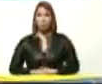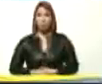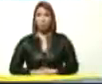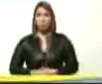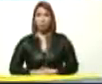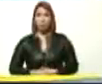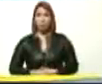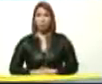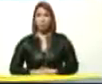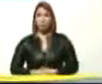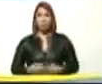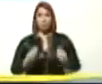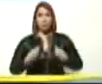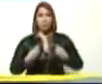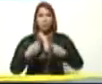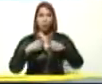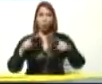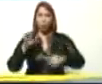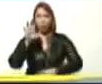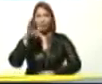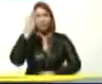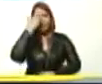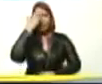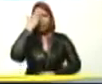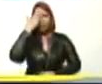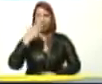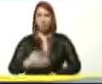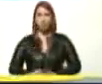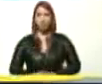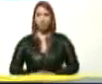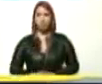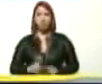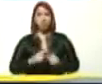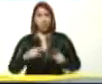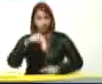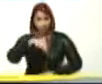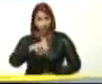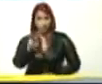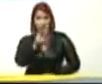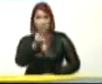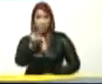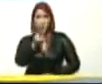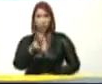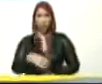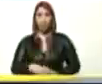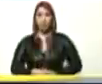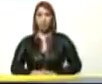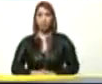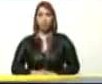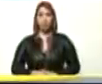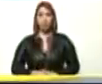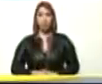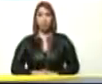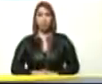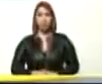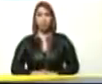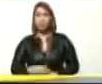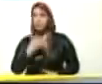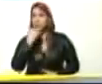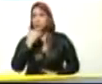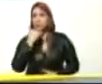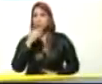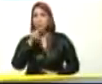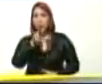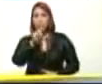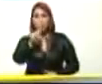los que hayan vivido en otro país lo saben pero en Venezuela mientras se va acercando el 31 hay